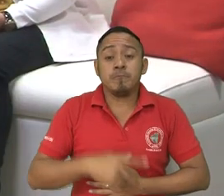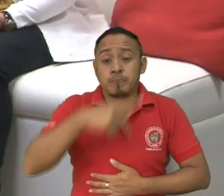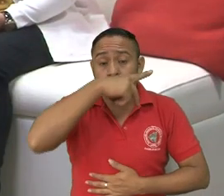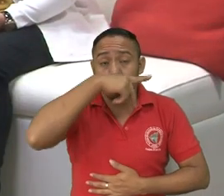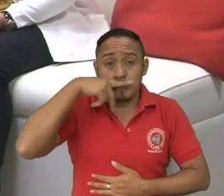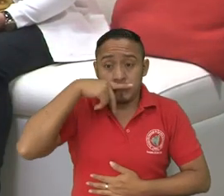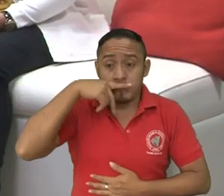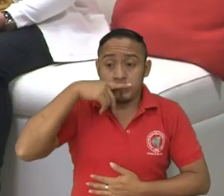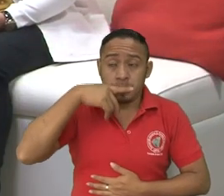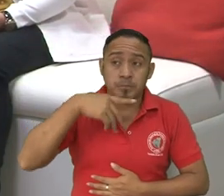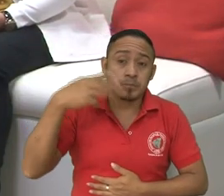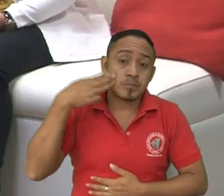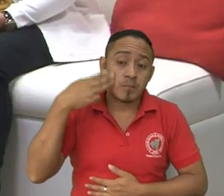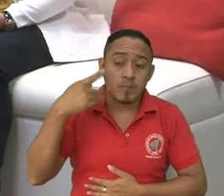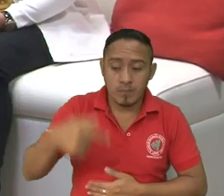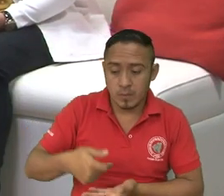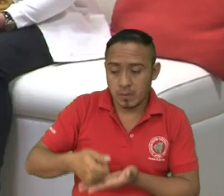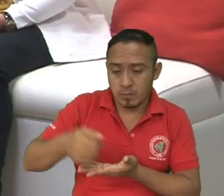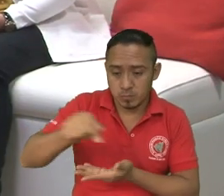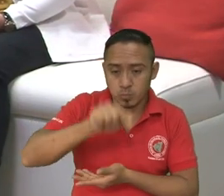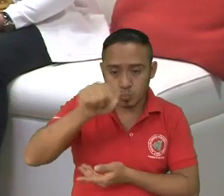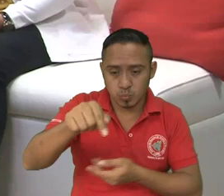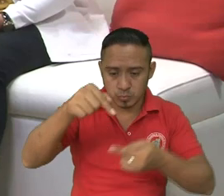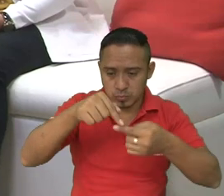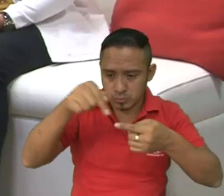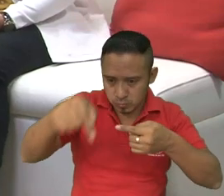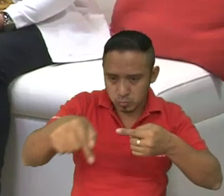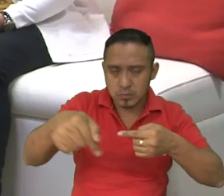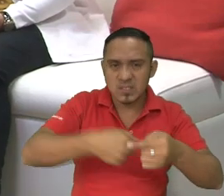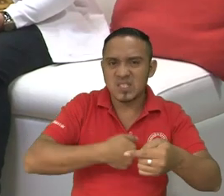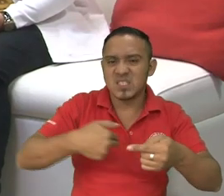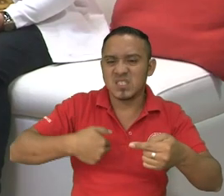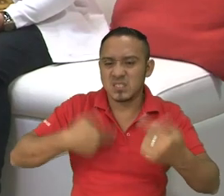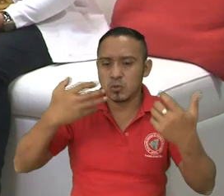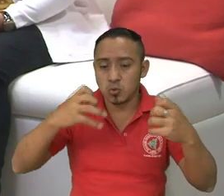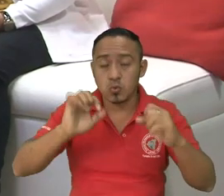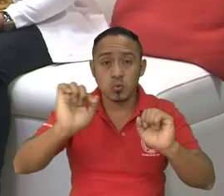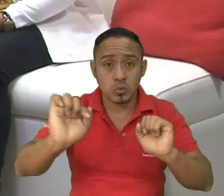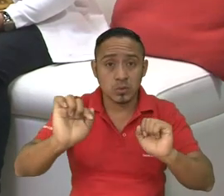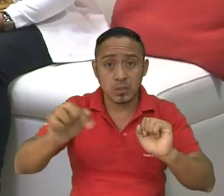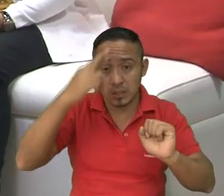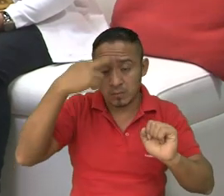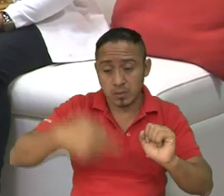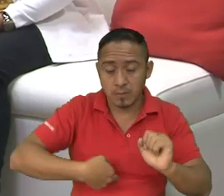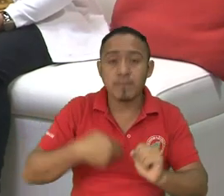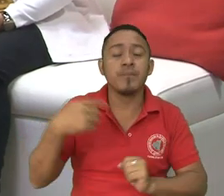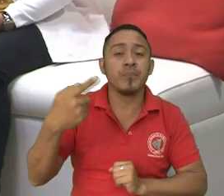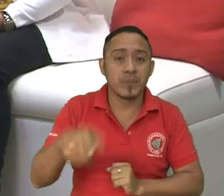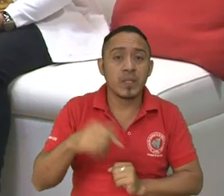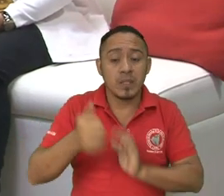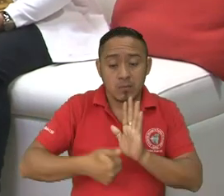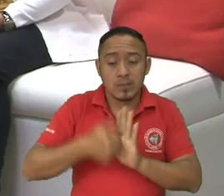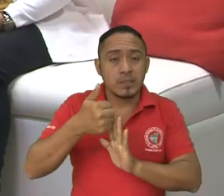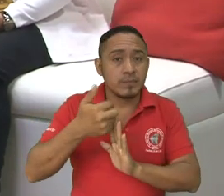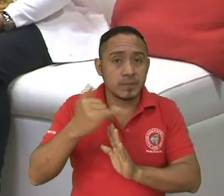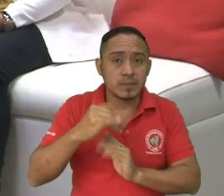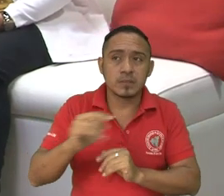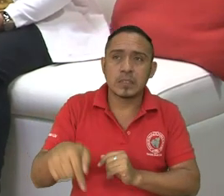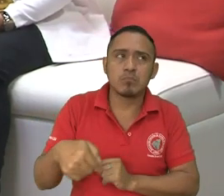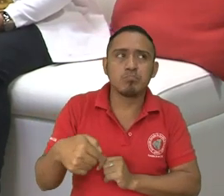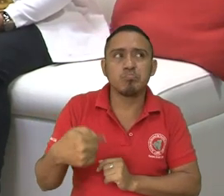los hijos contribuye a ir creando una buena autoestima. Claro. Que el niño sea más independiente. Por